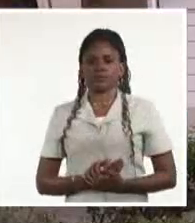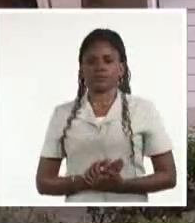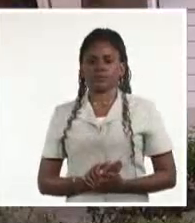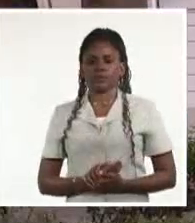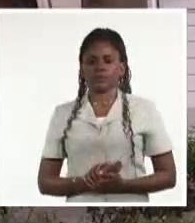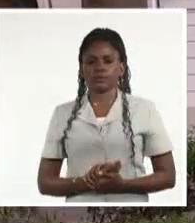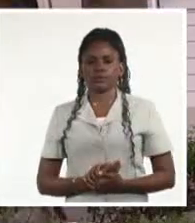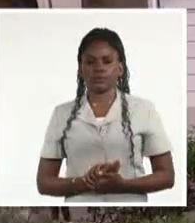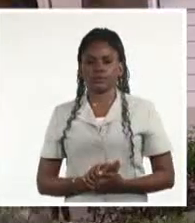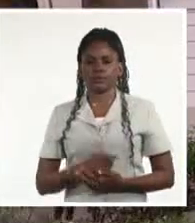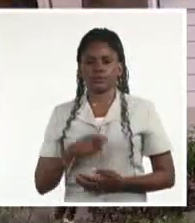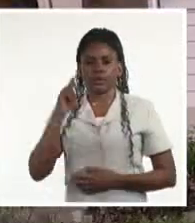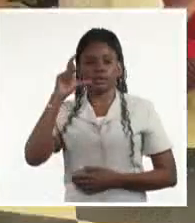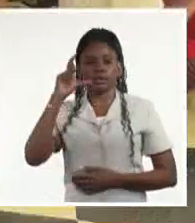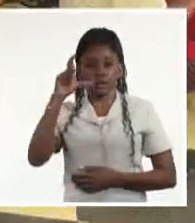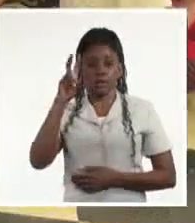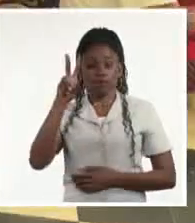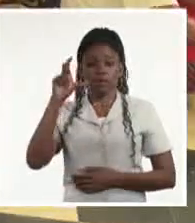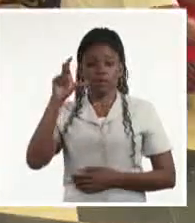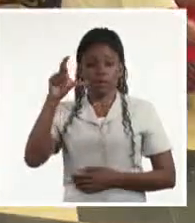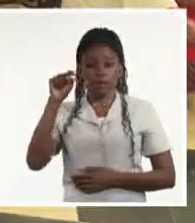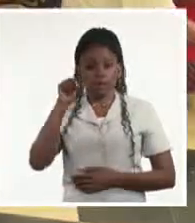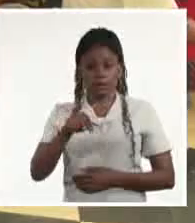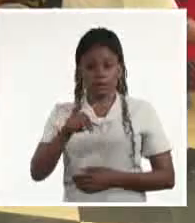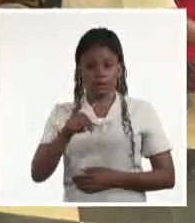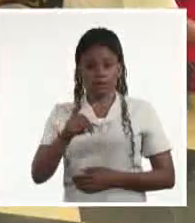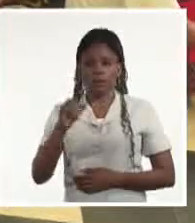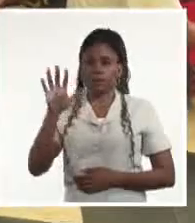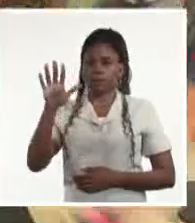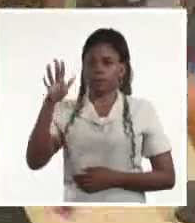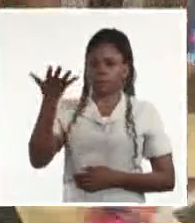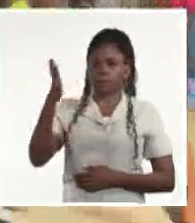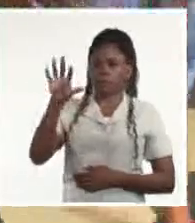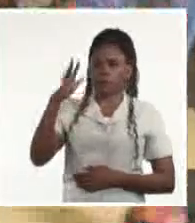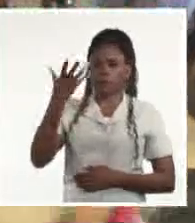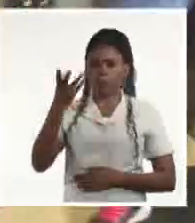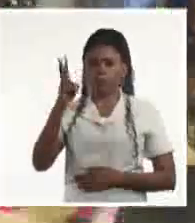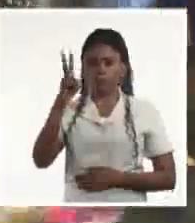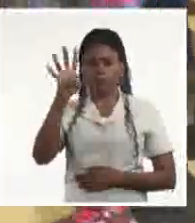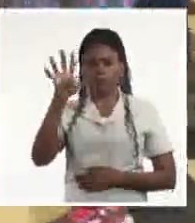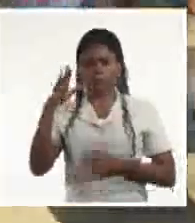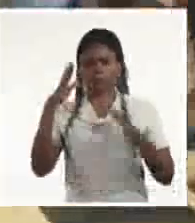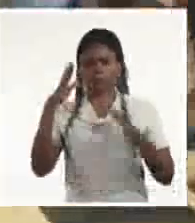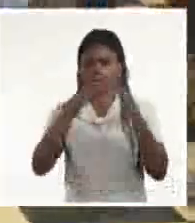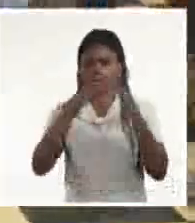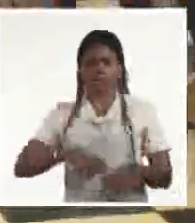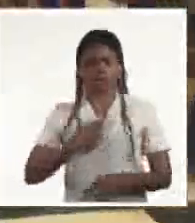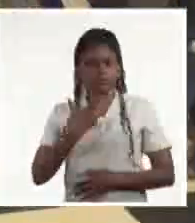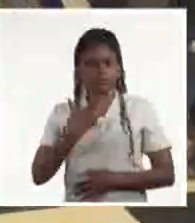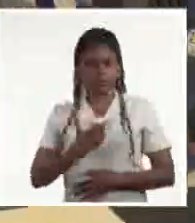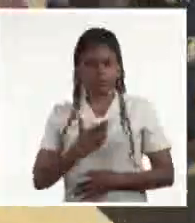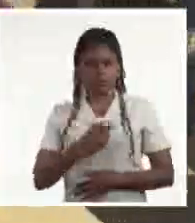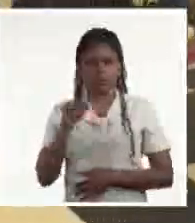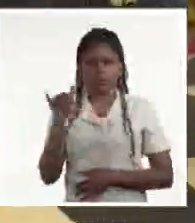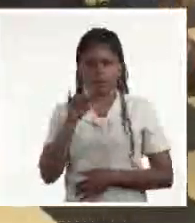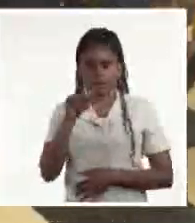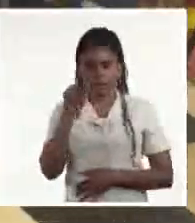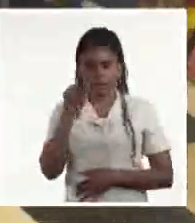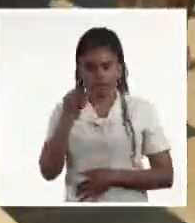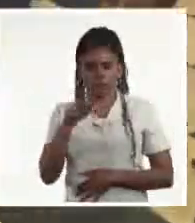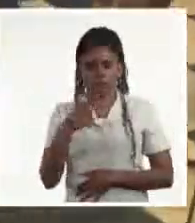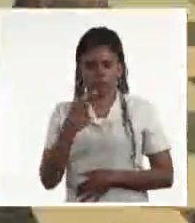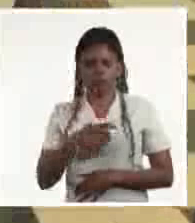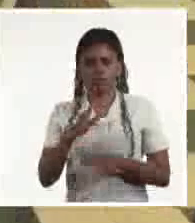Existen en Villa Clara un total de 45 casas de cultura ubicadas en cabeceras de municipios, pero también en poblados y zonas